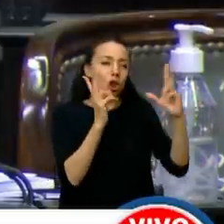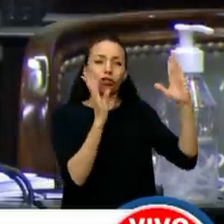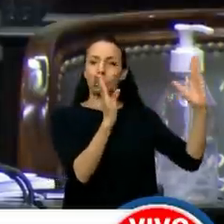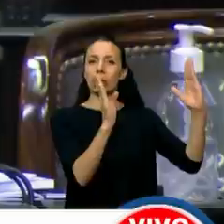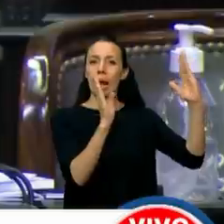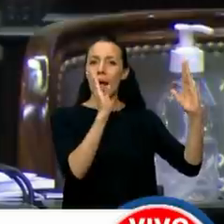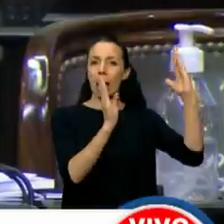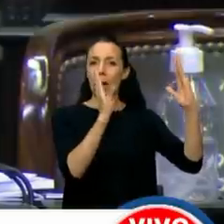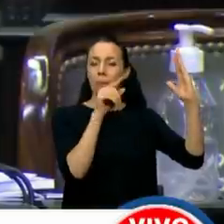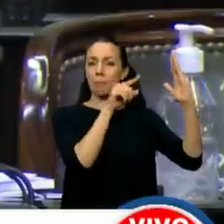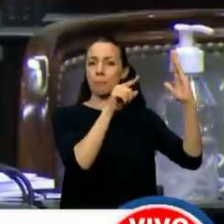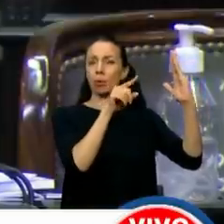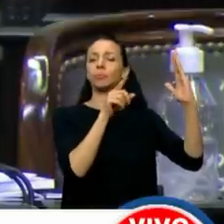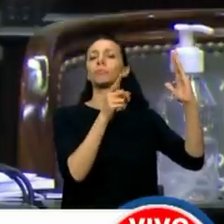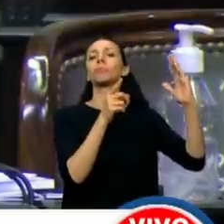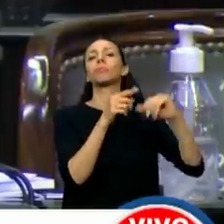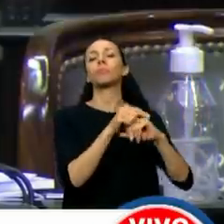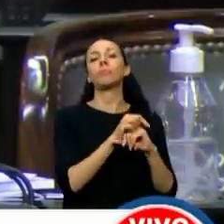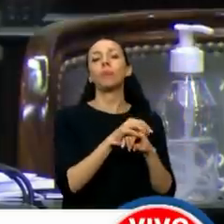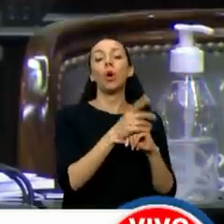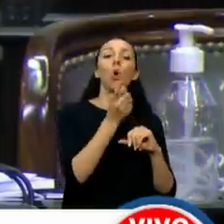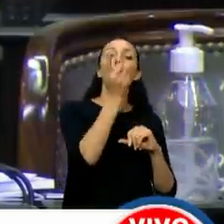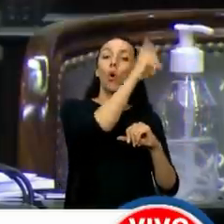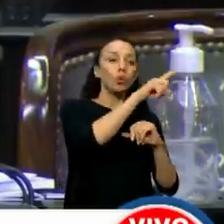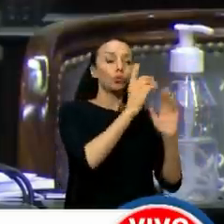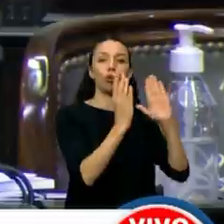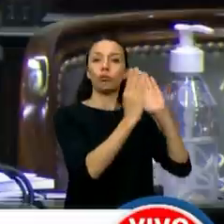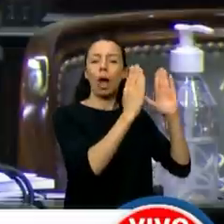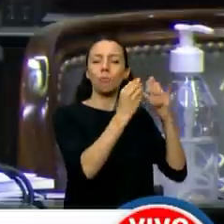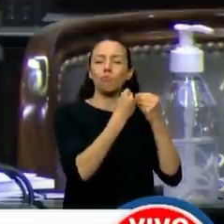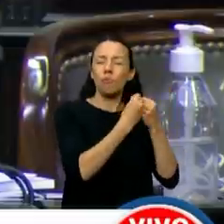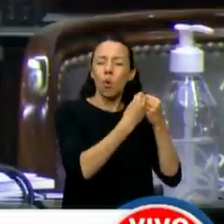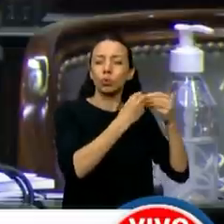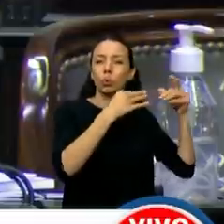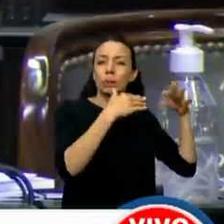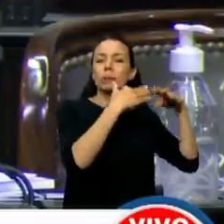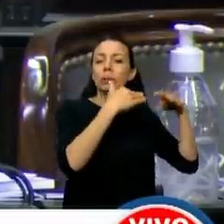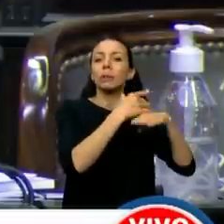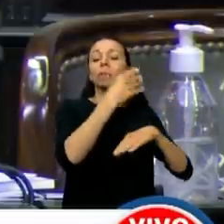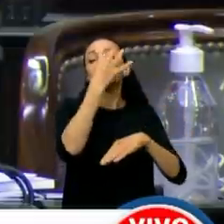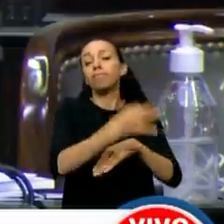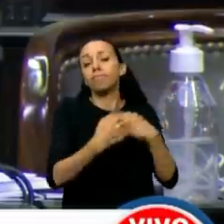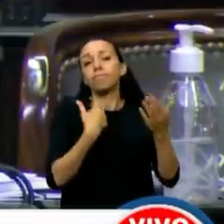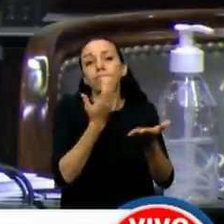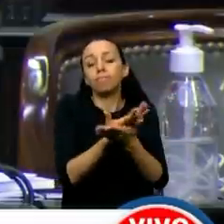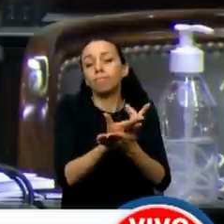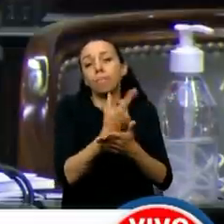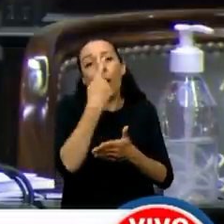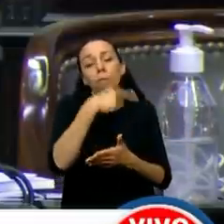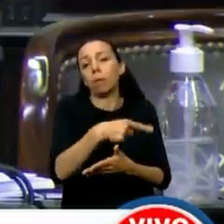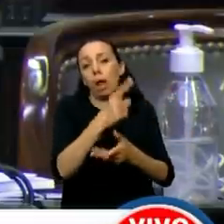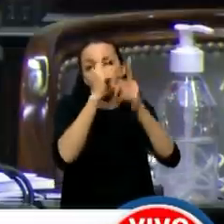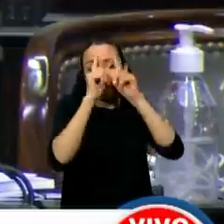quitilipi que es el que tiene mayor intensidad de tránsito lamentablemente no ha sido atendido este reclamo y una obra